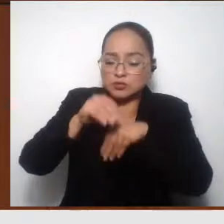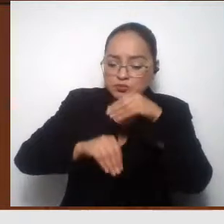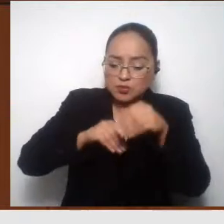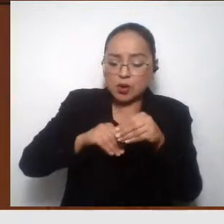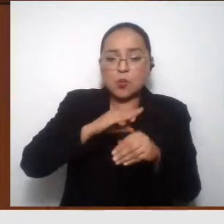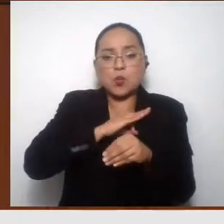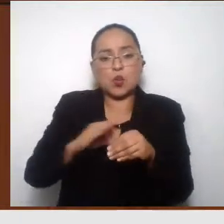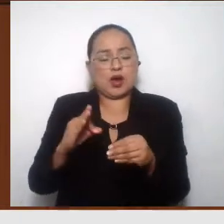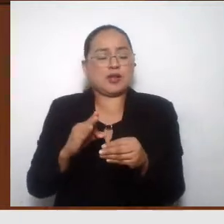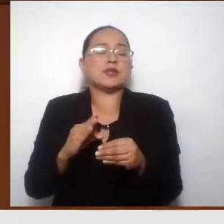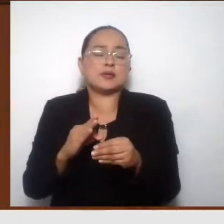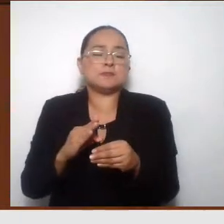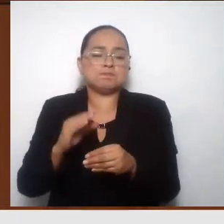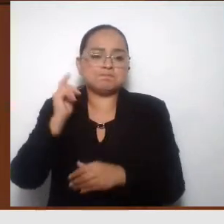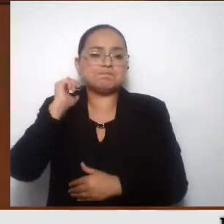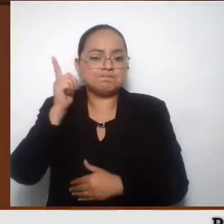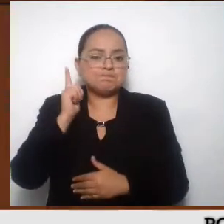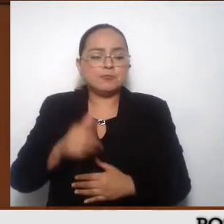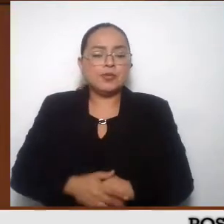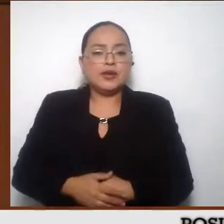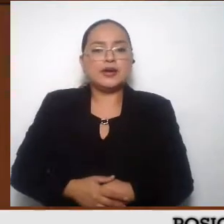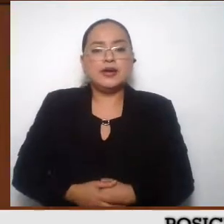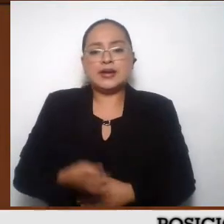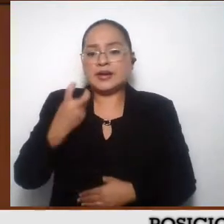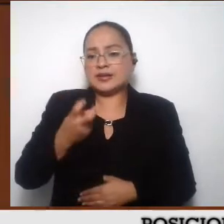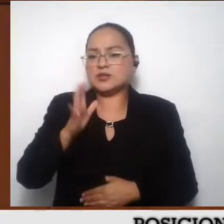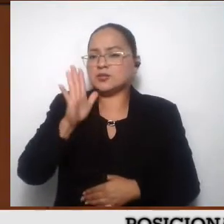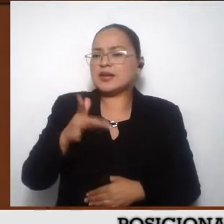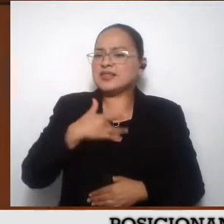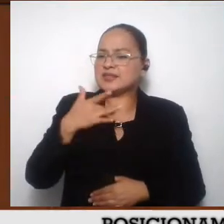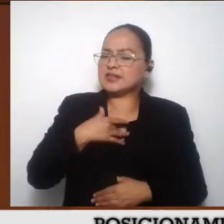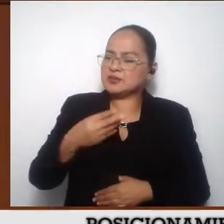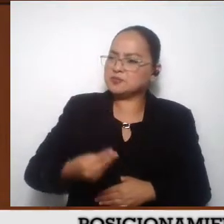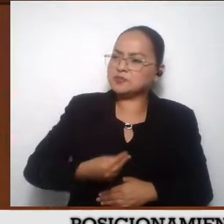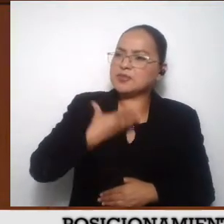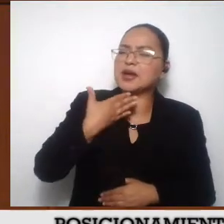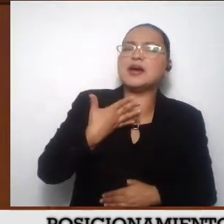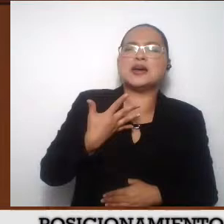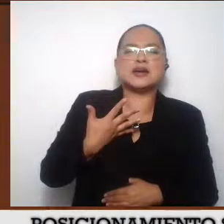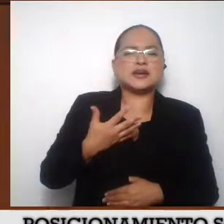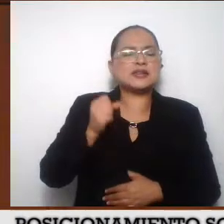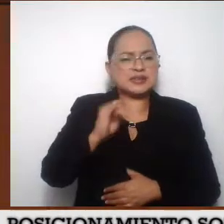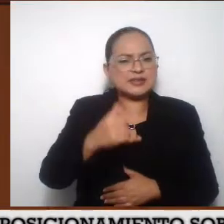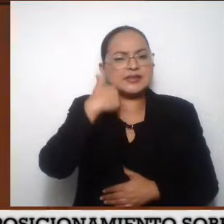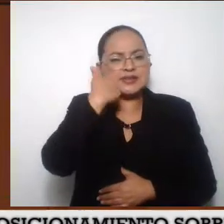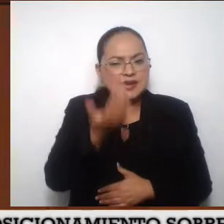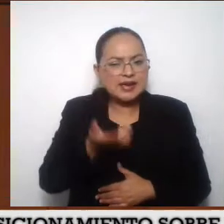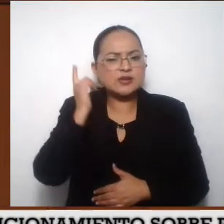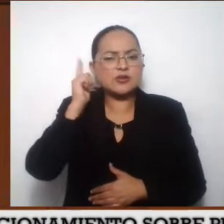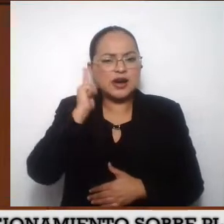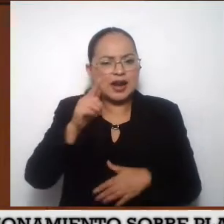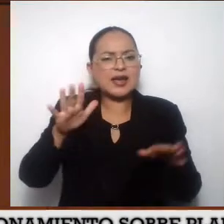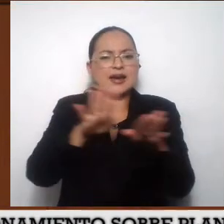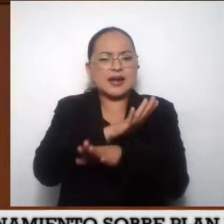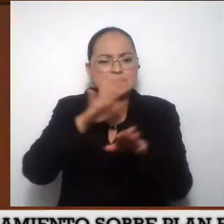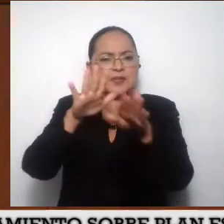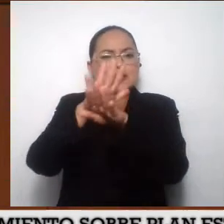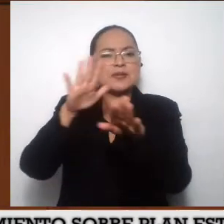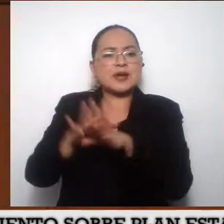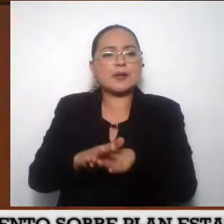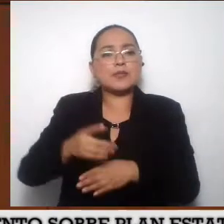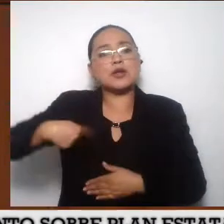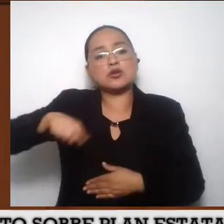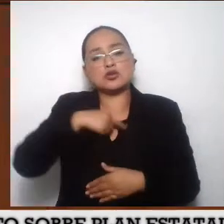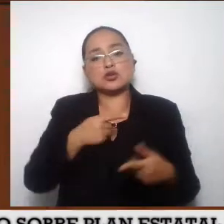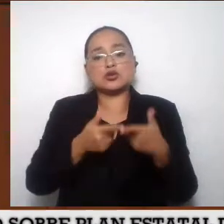propósitos. Eso nos estimula y nos entusiasma. Por supuesto que como grupo parlamentario,